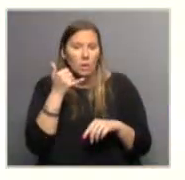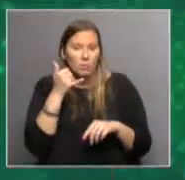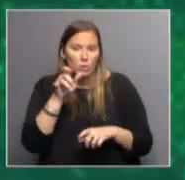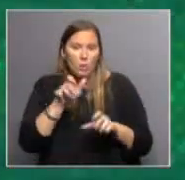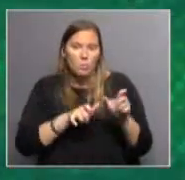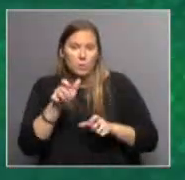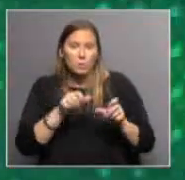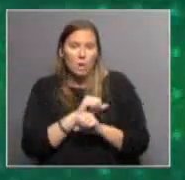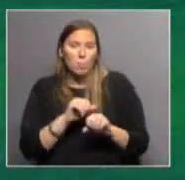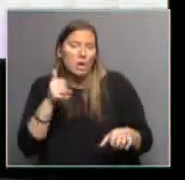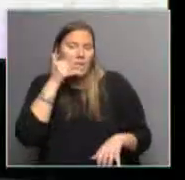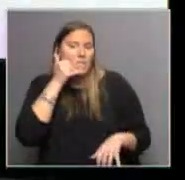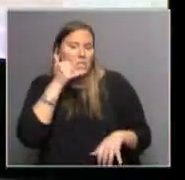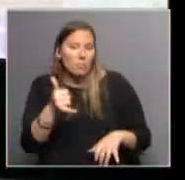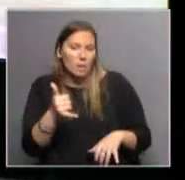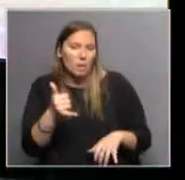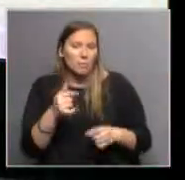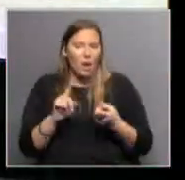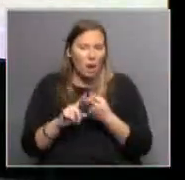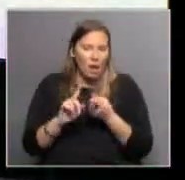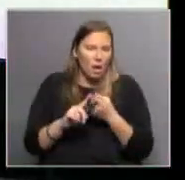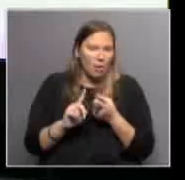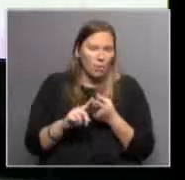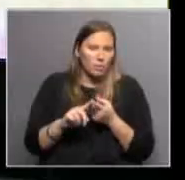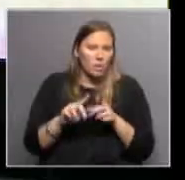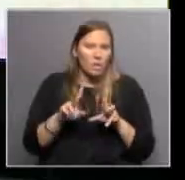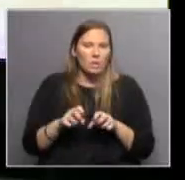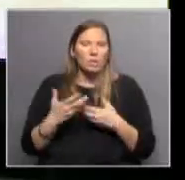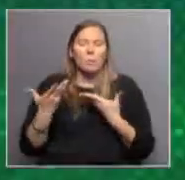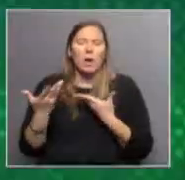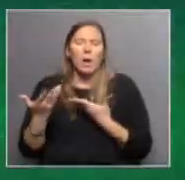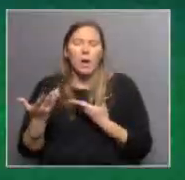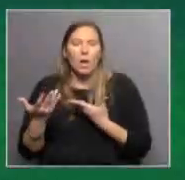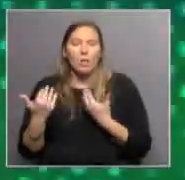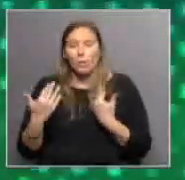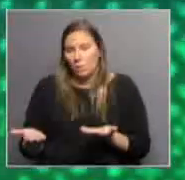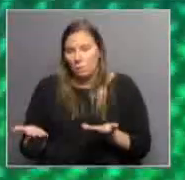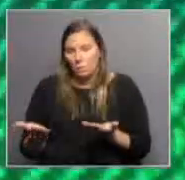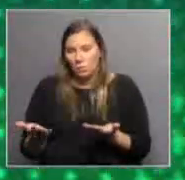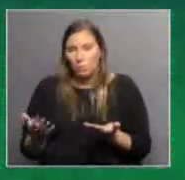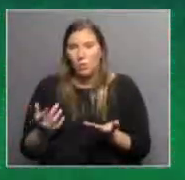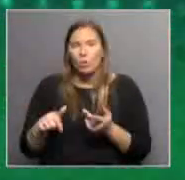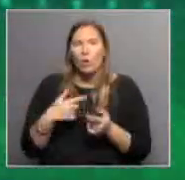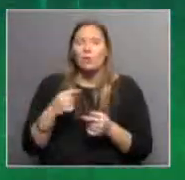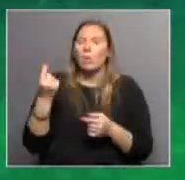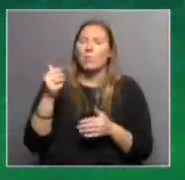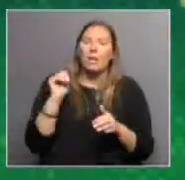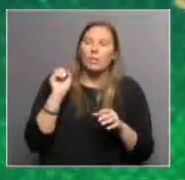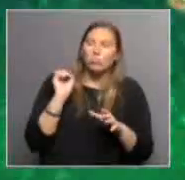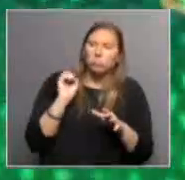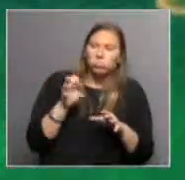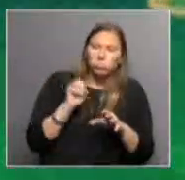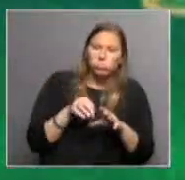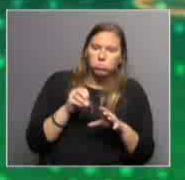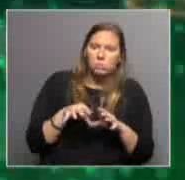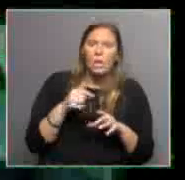la gente puede llamar para arreglar el tema de las ayudas, dónde pueden depositar el dinero,